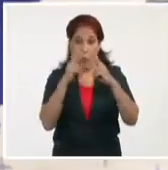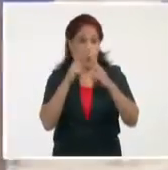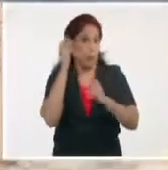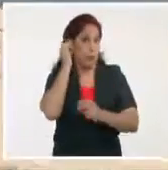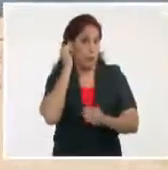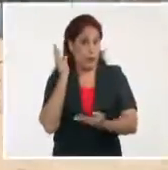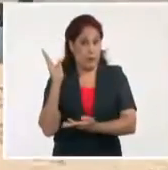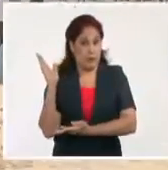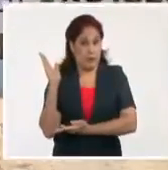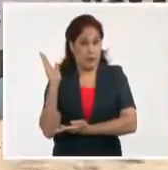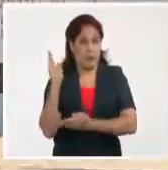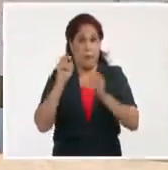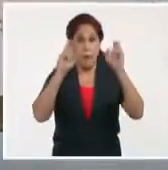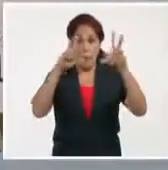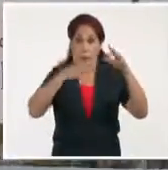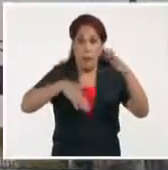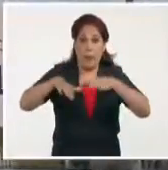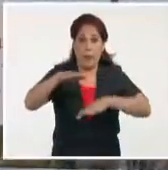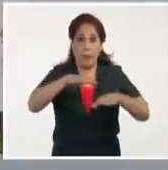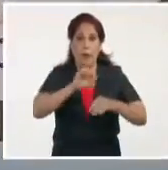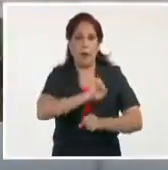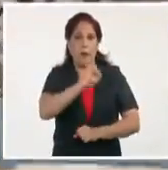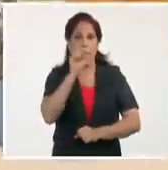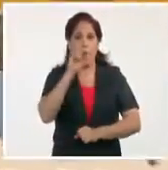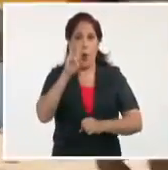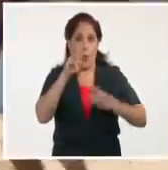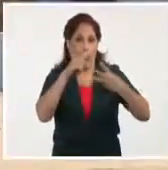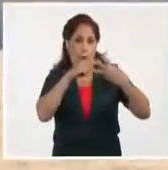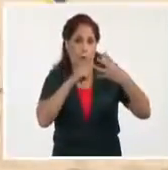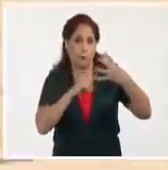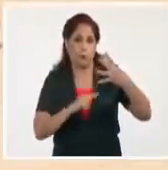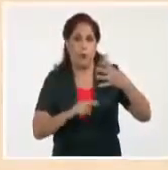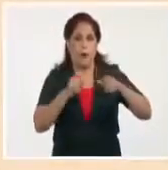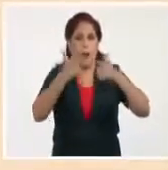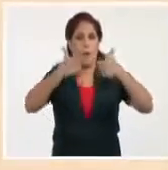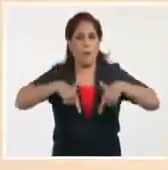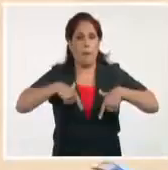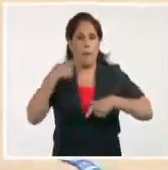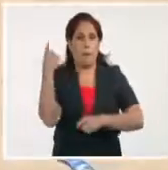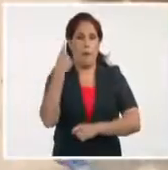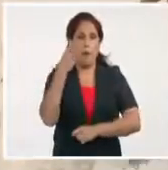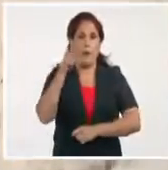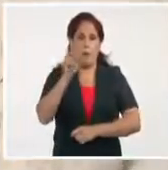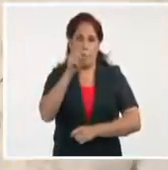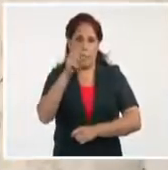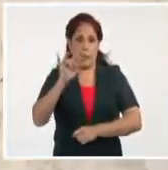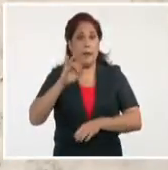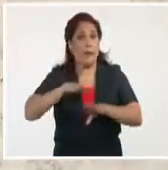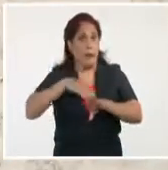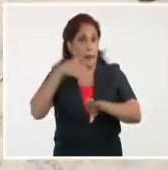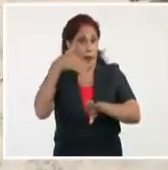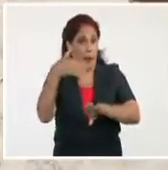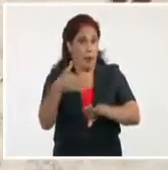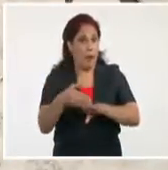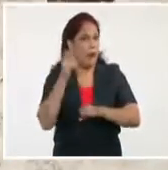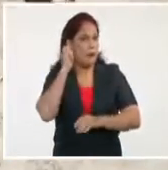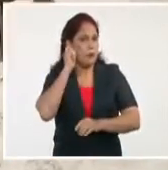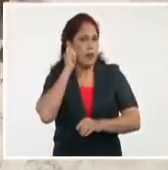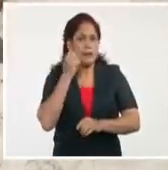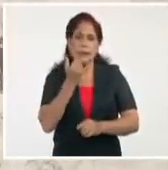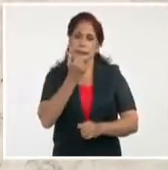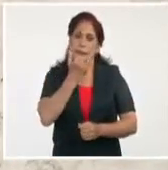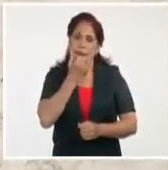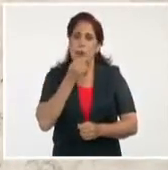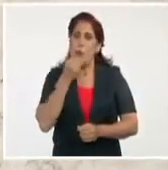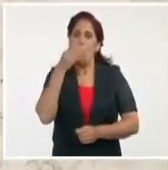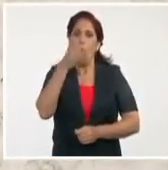por Livianis y Leila obtuvo el 9º lugar en el Campeonato Mundial de 2017, pero un año después Lidi se lesionó y no pudo asistir a